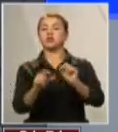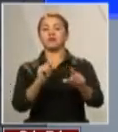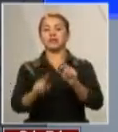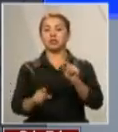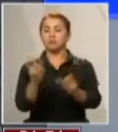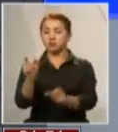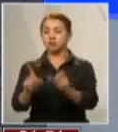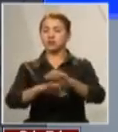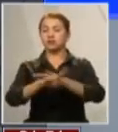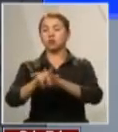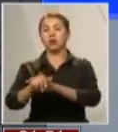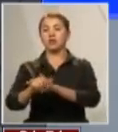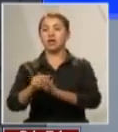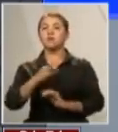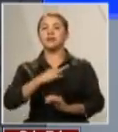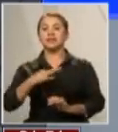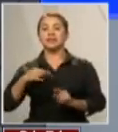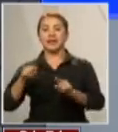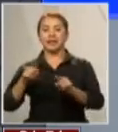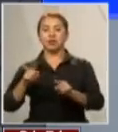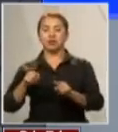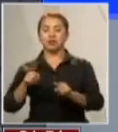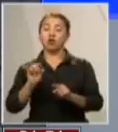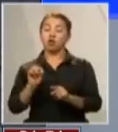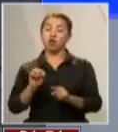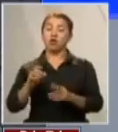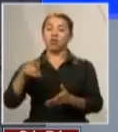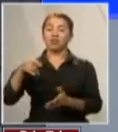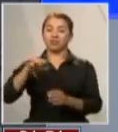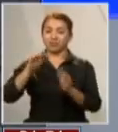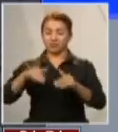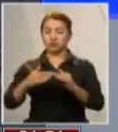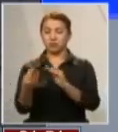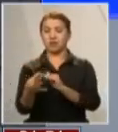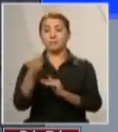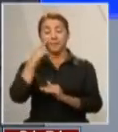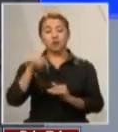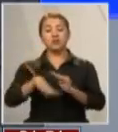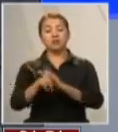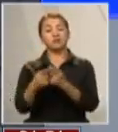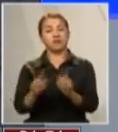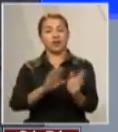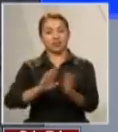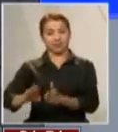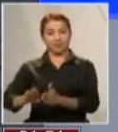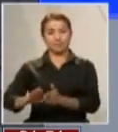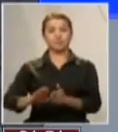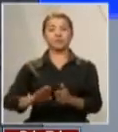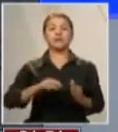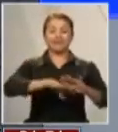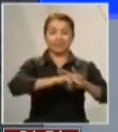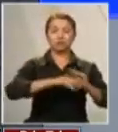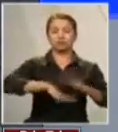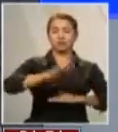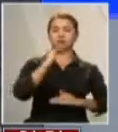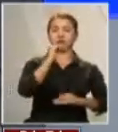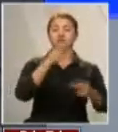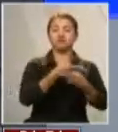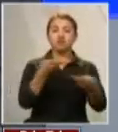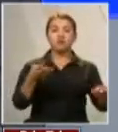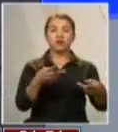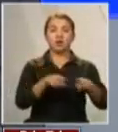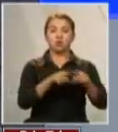los delincuentes de cuello y corbata. Yo creo que tienen que ser tan duras. Son delitos distintos. Pero hoy día tenemos un problema de delitos de mayor connotación pública que